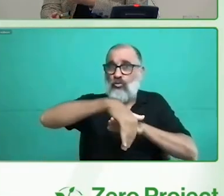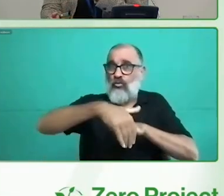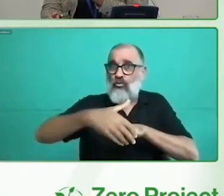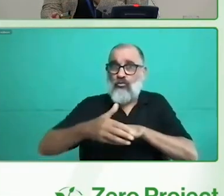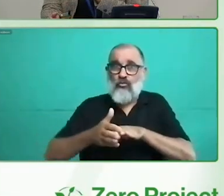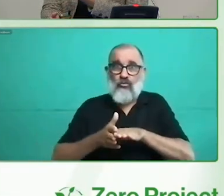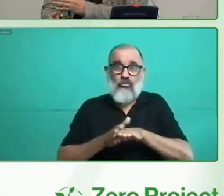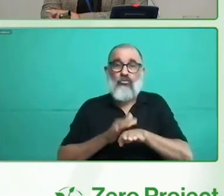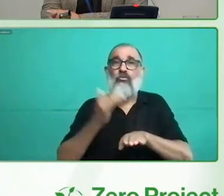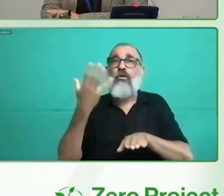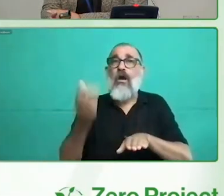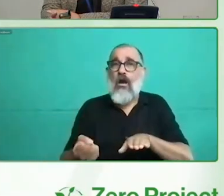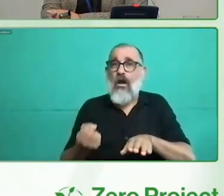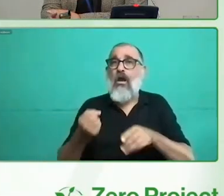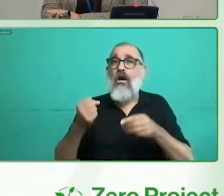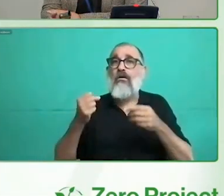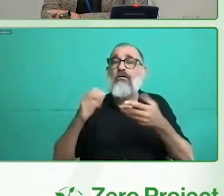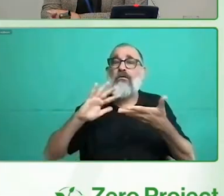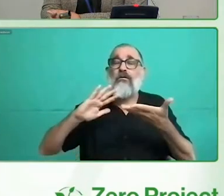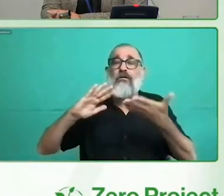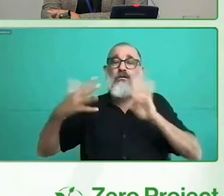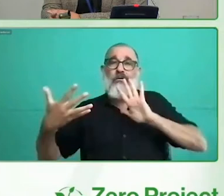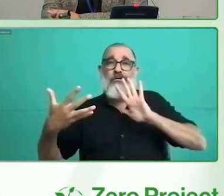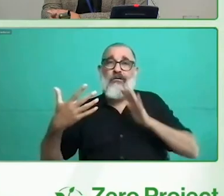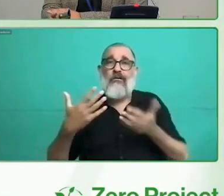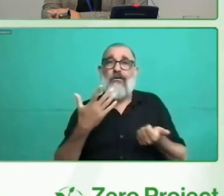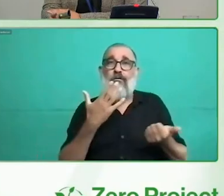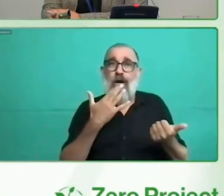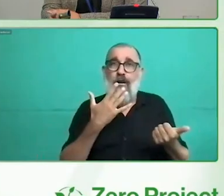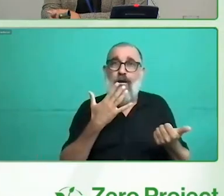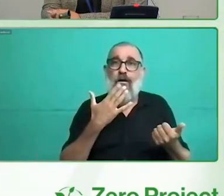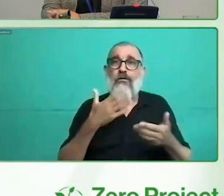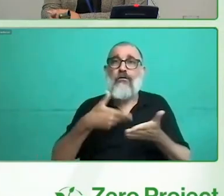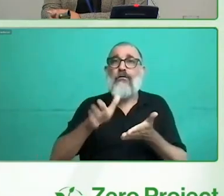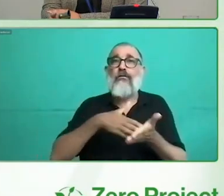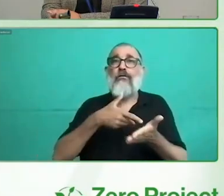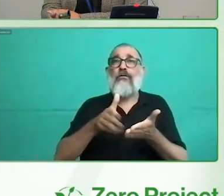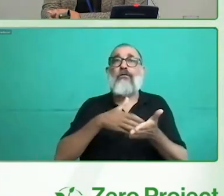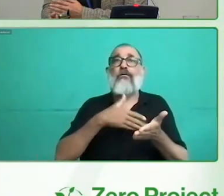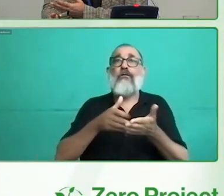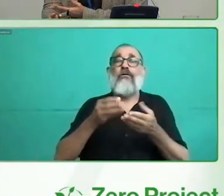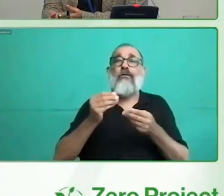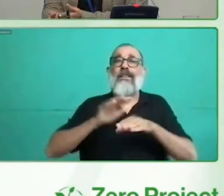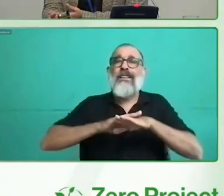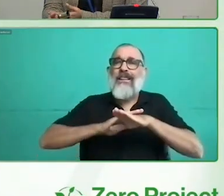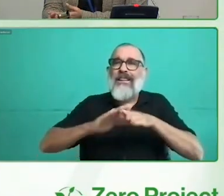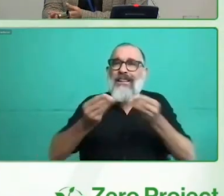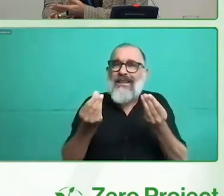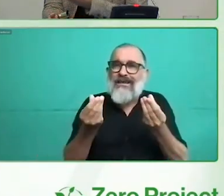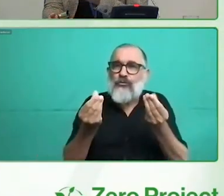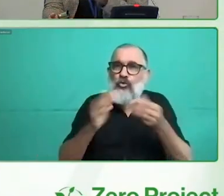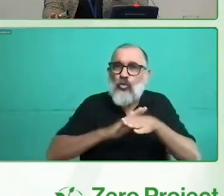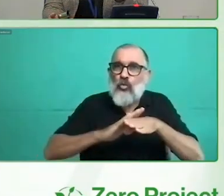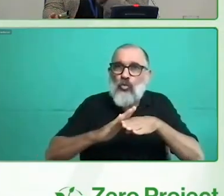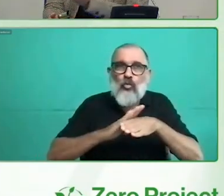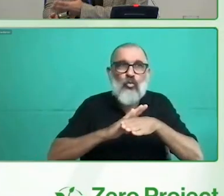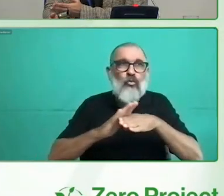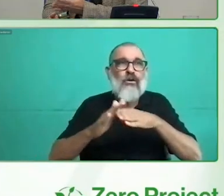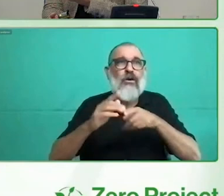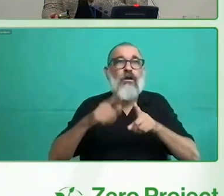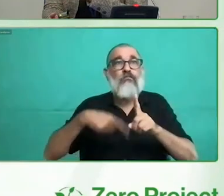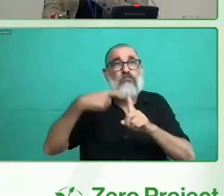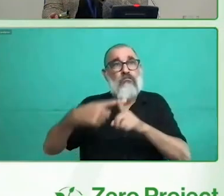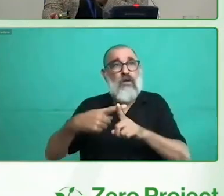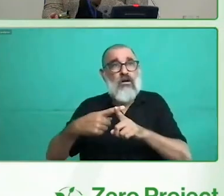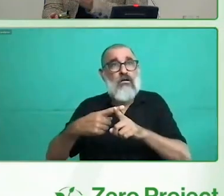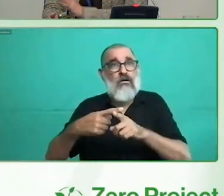o intentan promover la accesibilidad. Además, toda la plantilla son personas con discapacidad, aparte de los tres